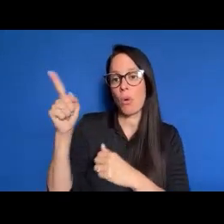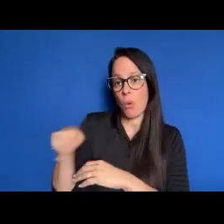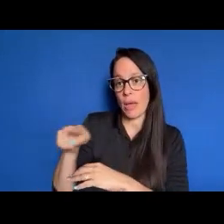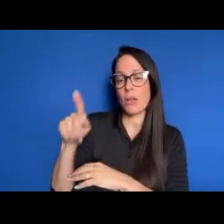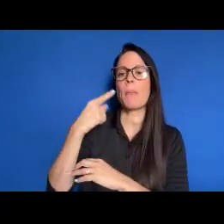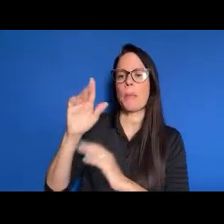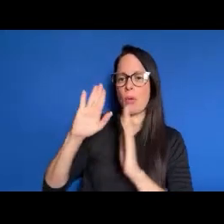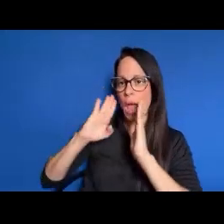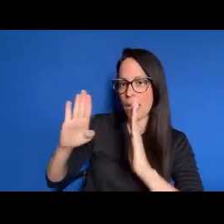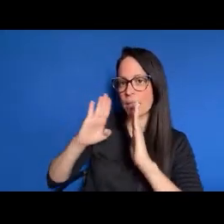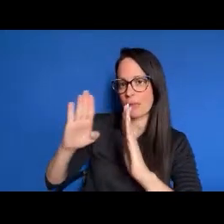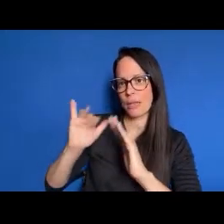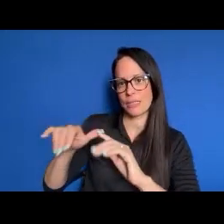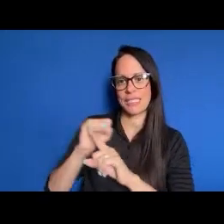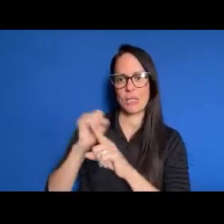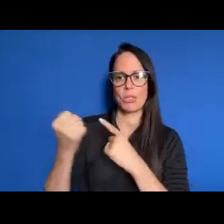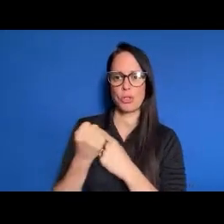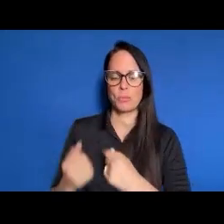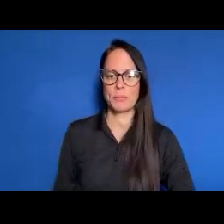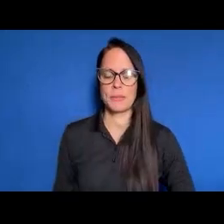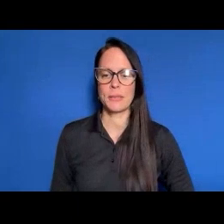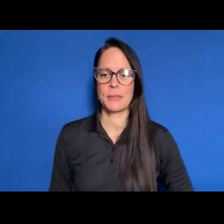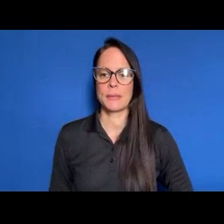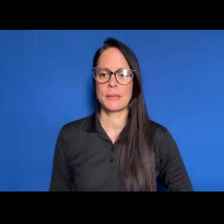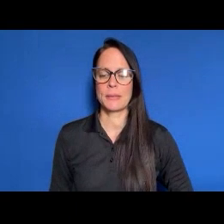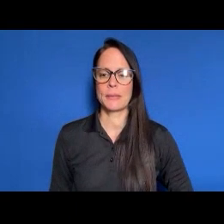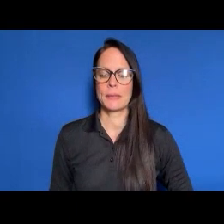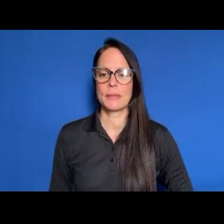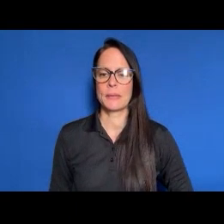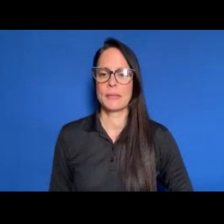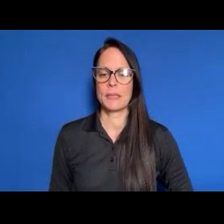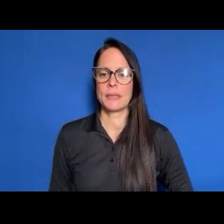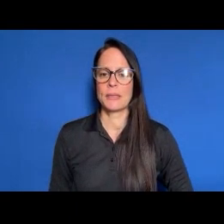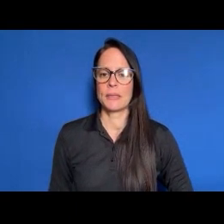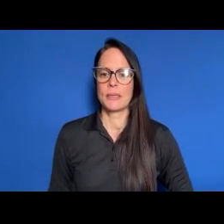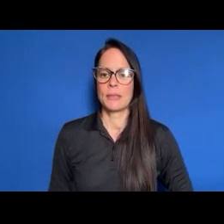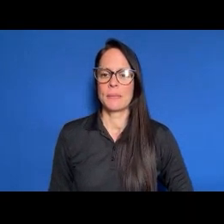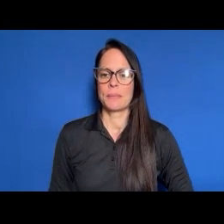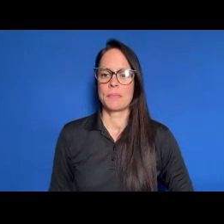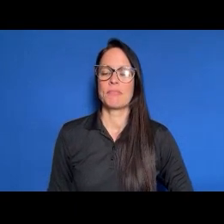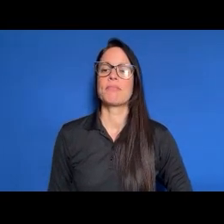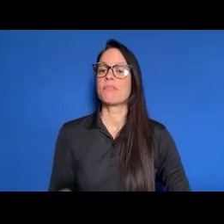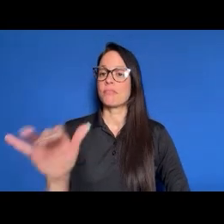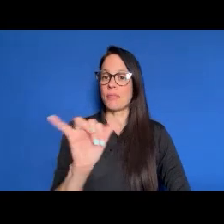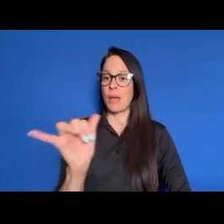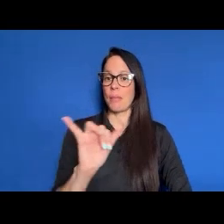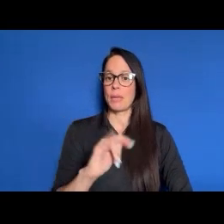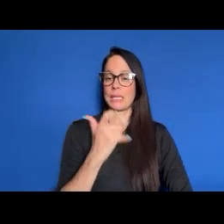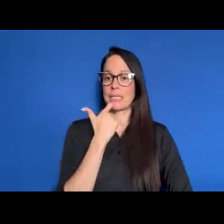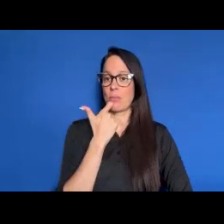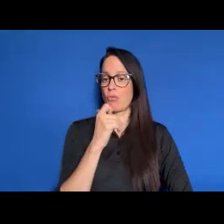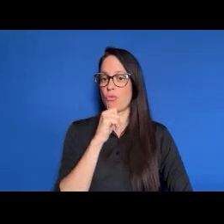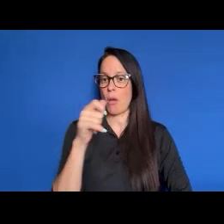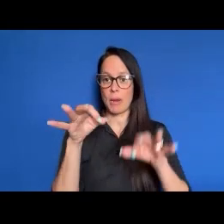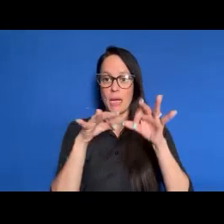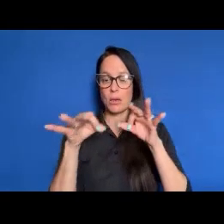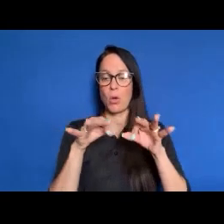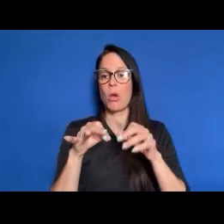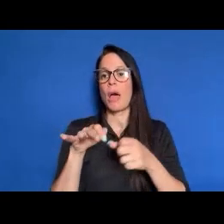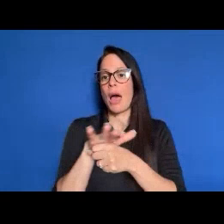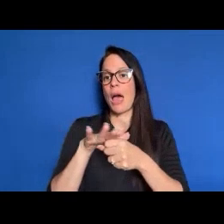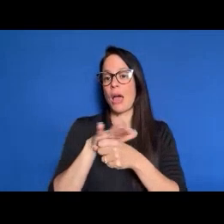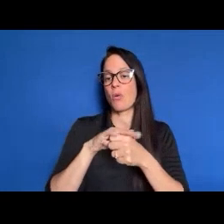teniendo. Bueno, hay un detalle que no lo había mencionado, ¿verdad? Es que hay otros municipios del sureste que